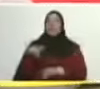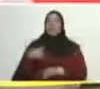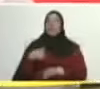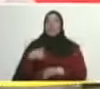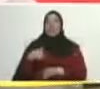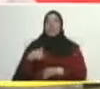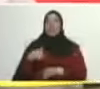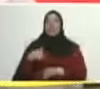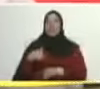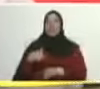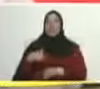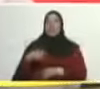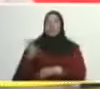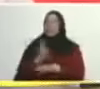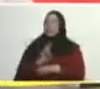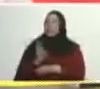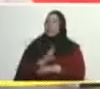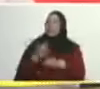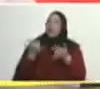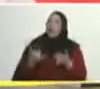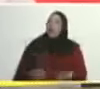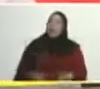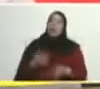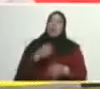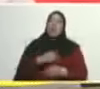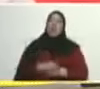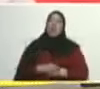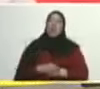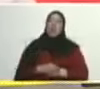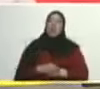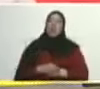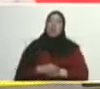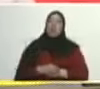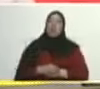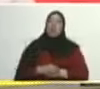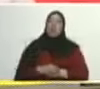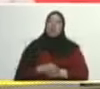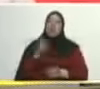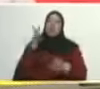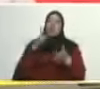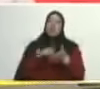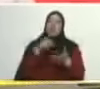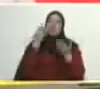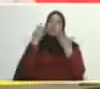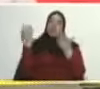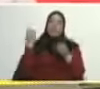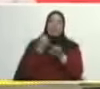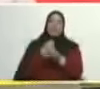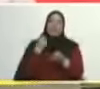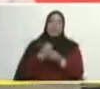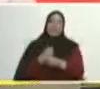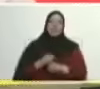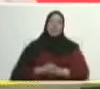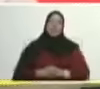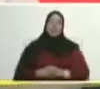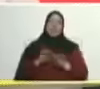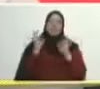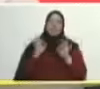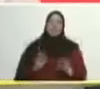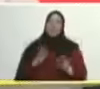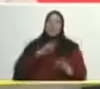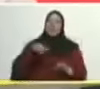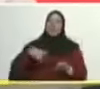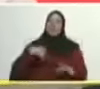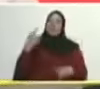años. Apreciamos igualmente el valioso apoyo a la legítima demanda de excluir a Cuba de la arbitraria lista unilateral